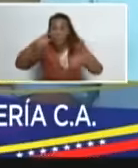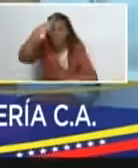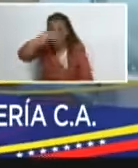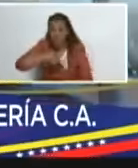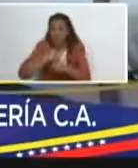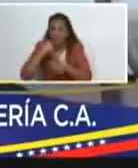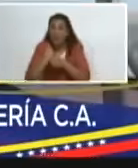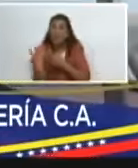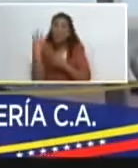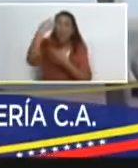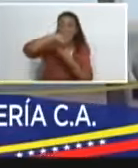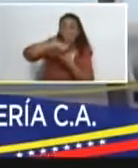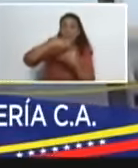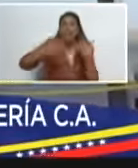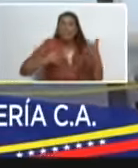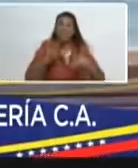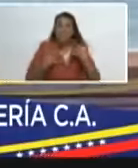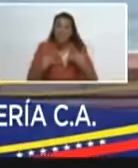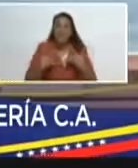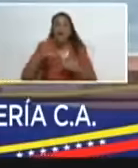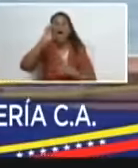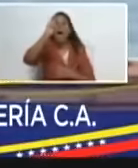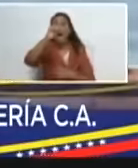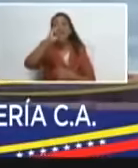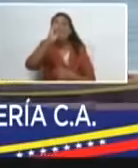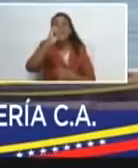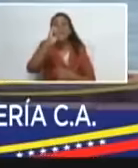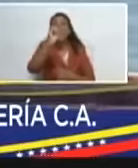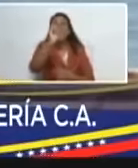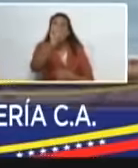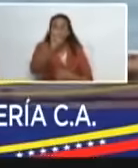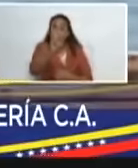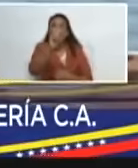se incorporen a esta actividad de la medusa